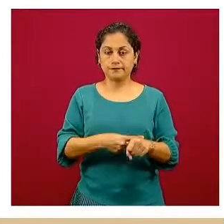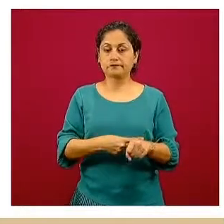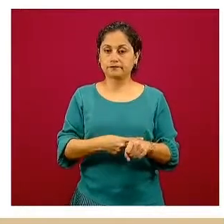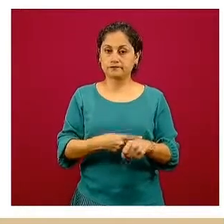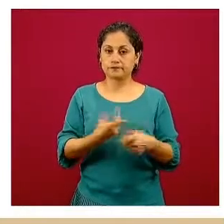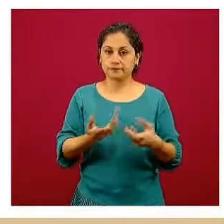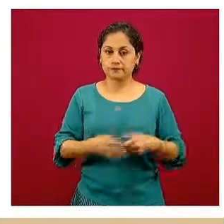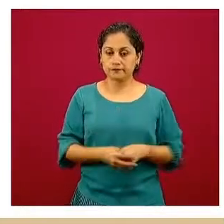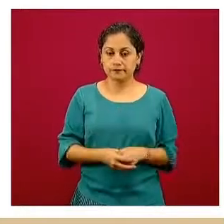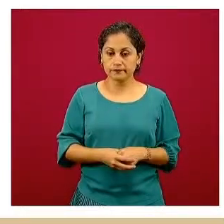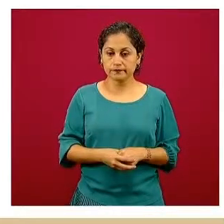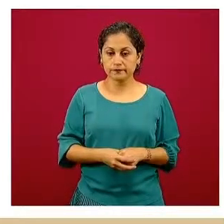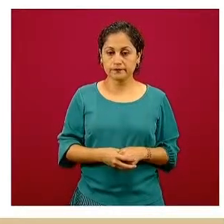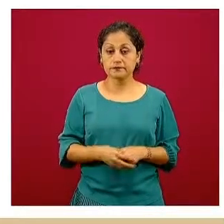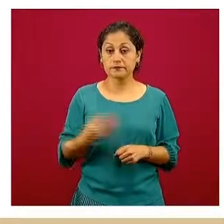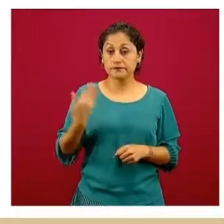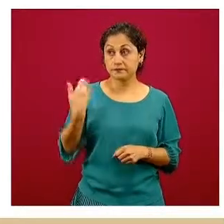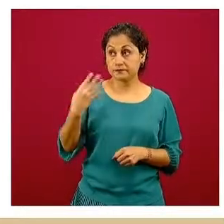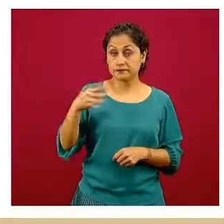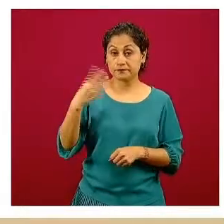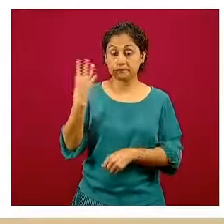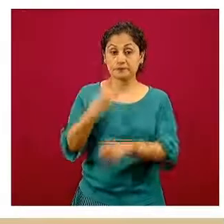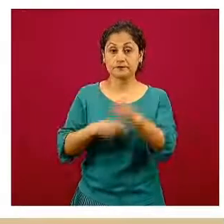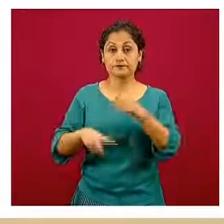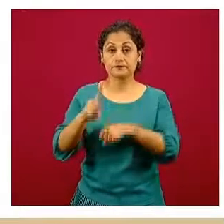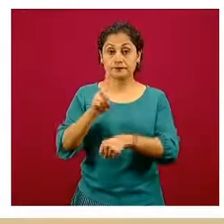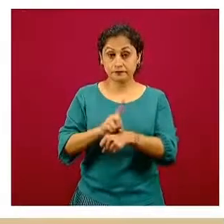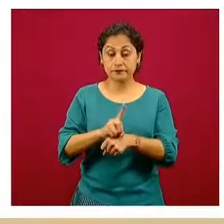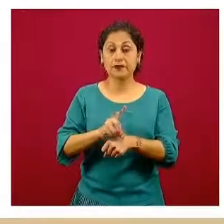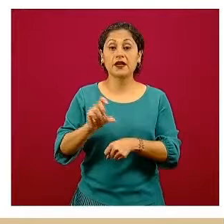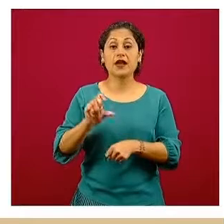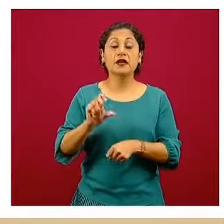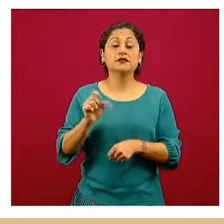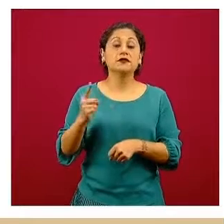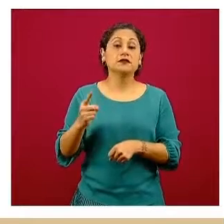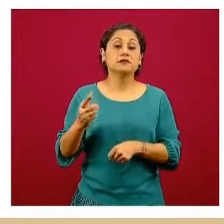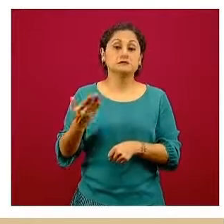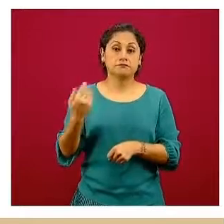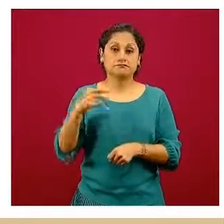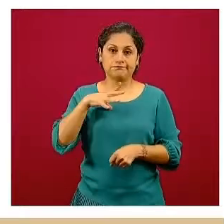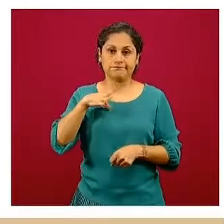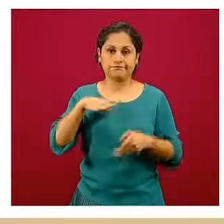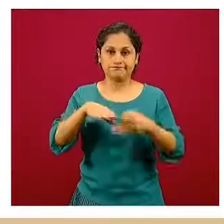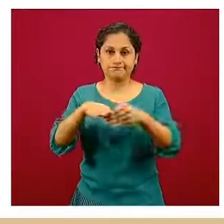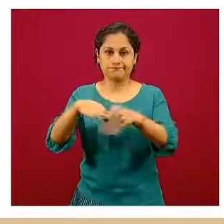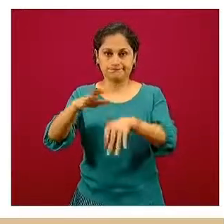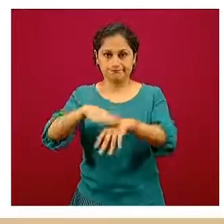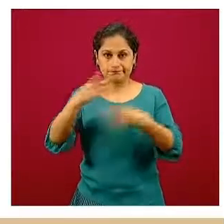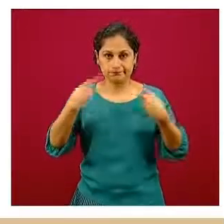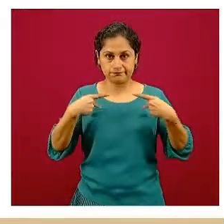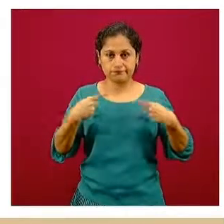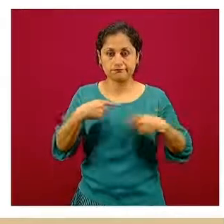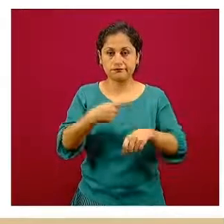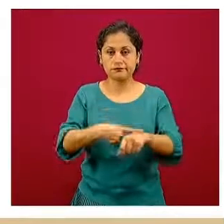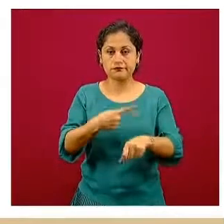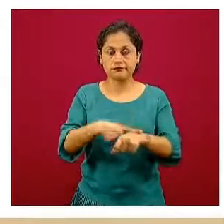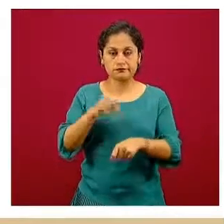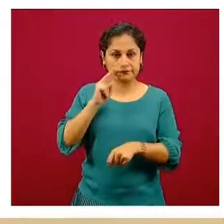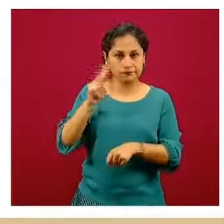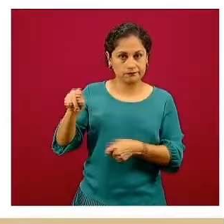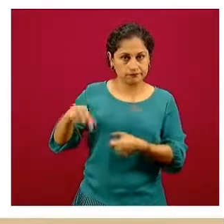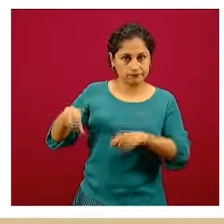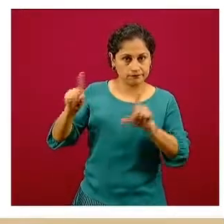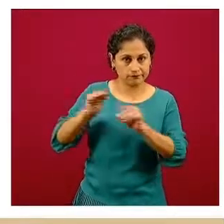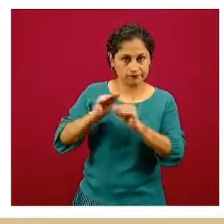días que las que solamente han confirmado casos como tal, y ahí podemos ver claramente cuáles